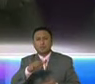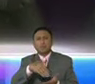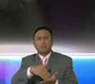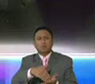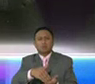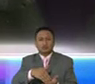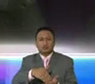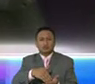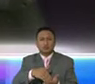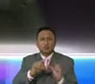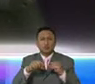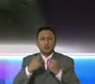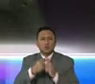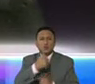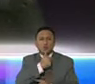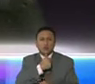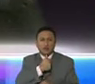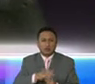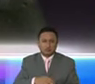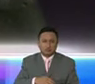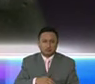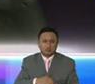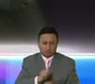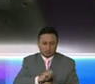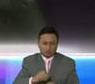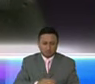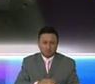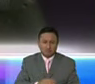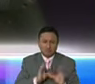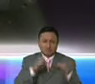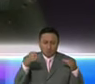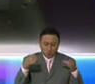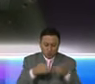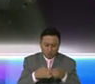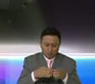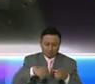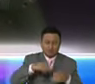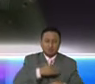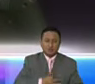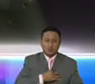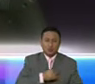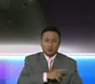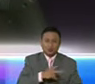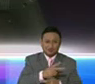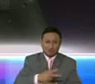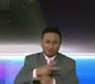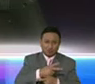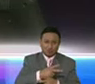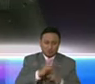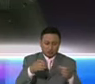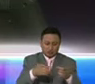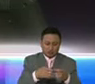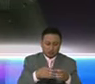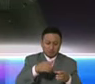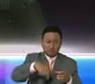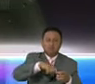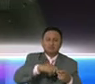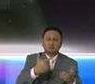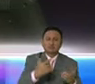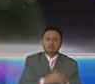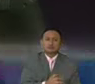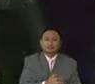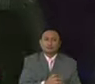sector privado. Se creará un comité ejecutivo de ese consejo que estará compuesto